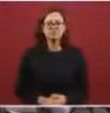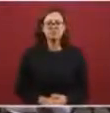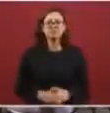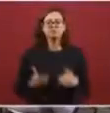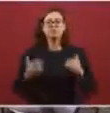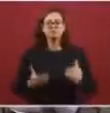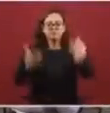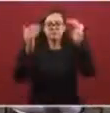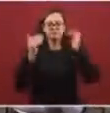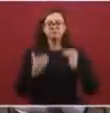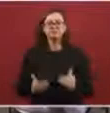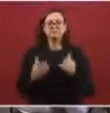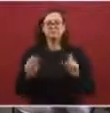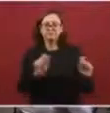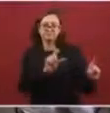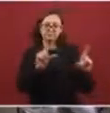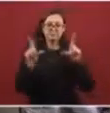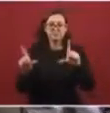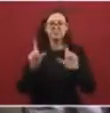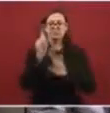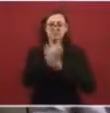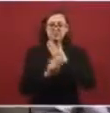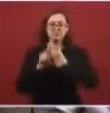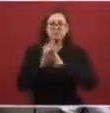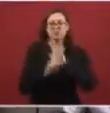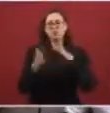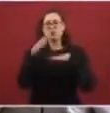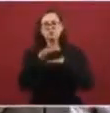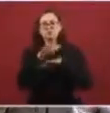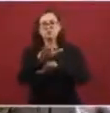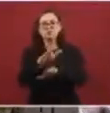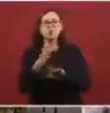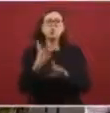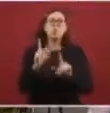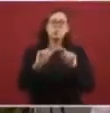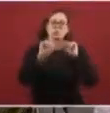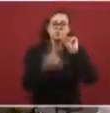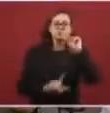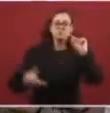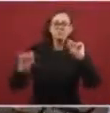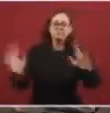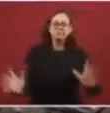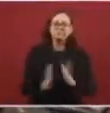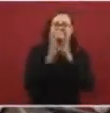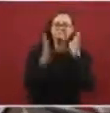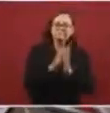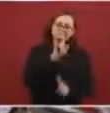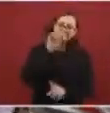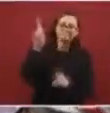Enseguida se proyectará el video referente a la participación de México en los Juegos Panamericanos.